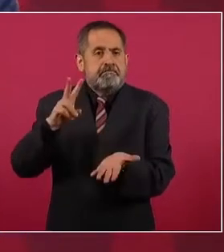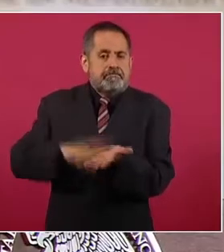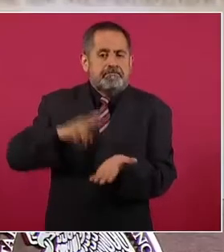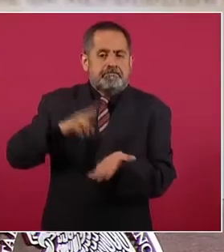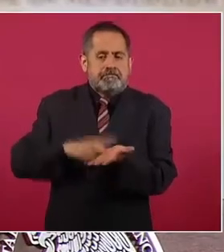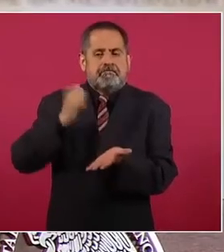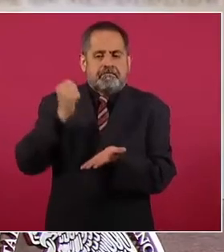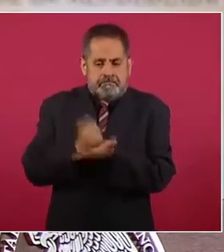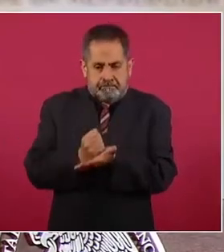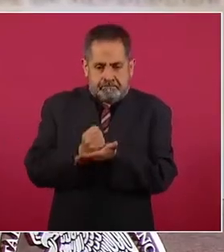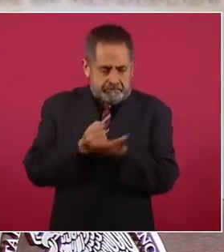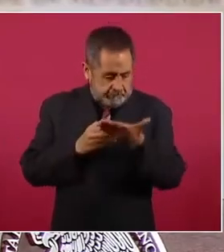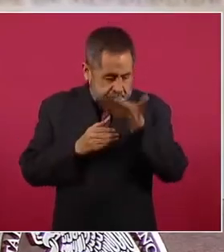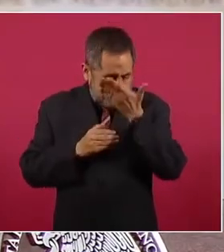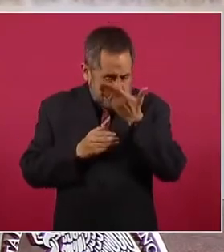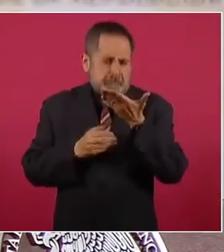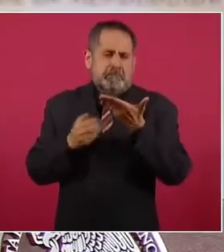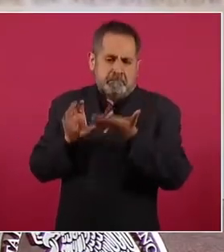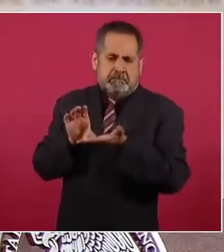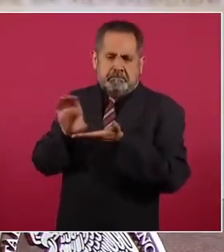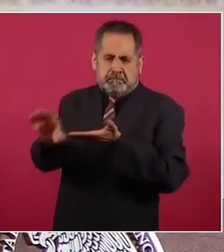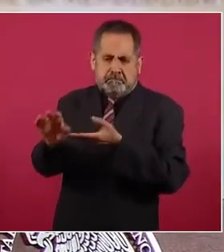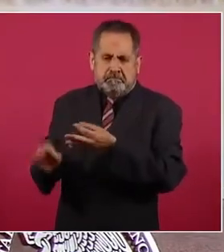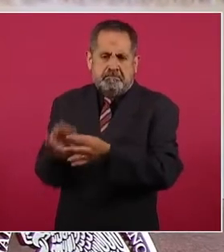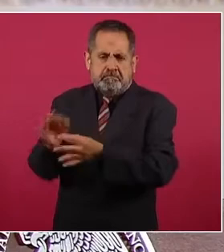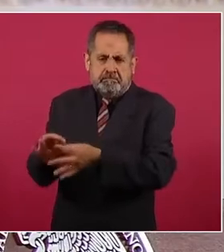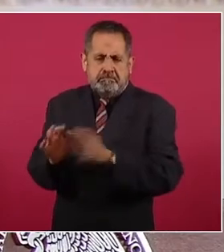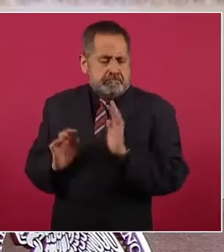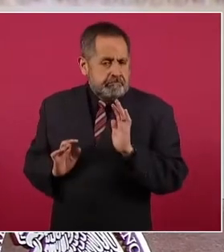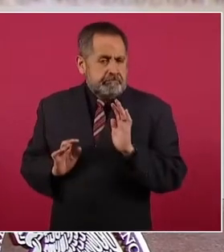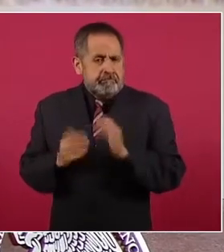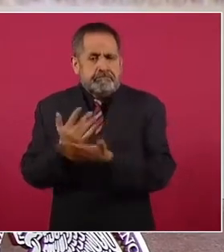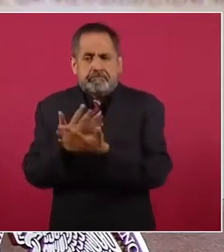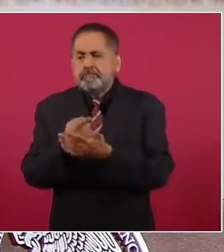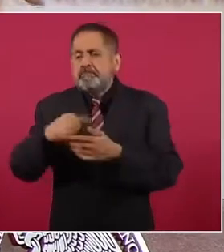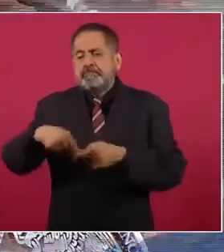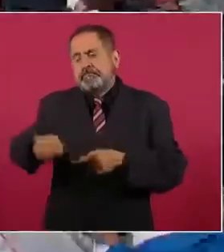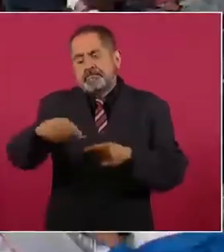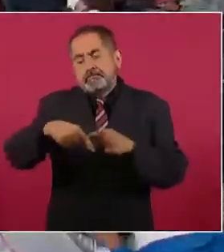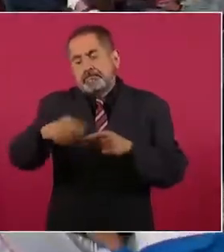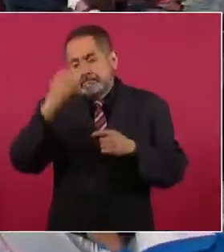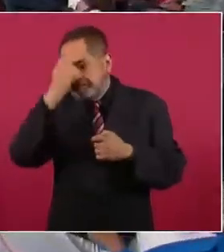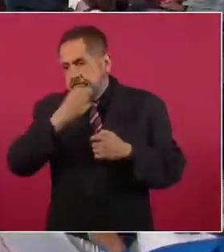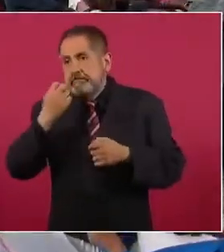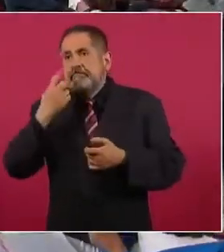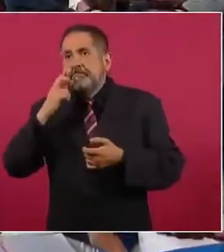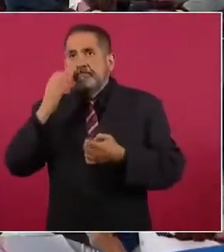Se tiene que cumplir con ese procedimiento. Y